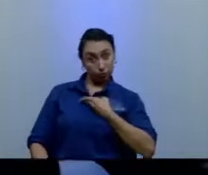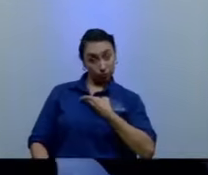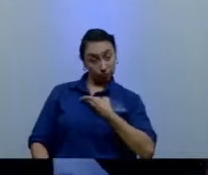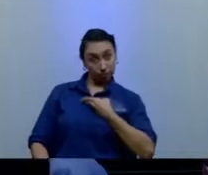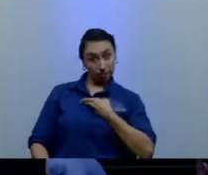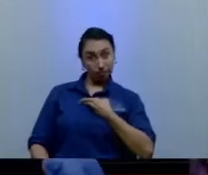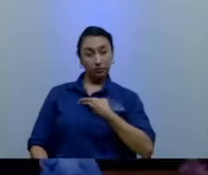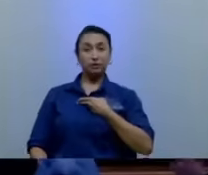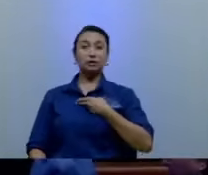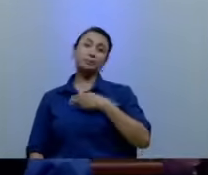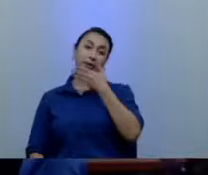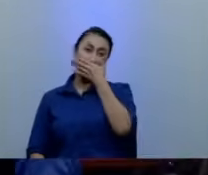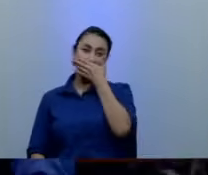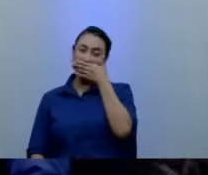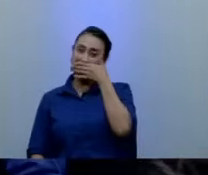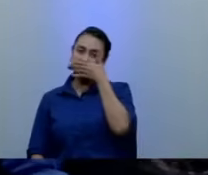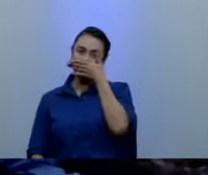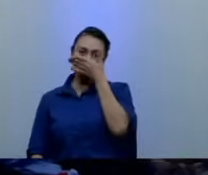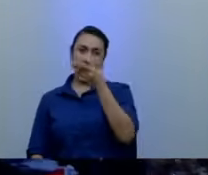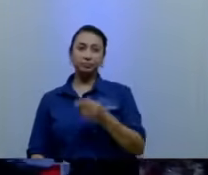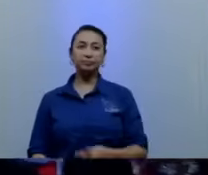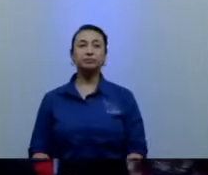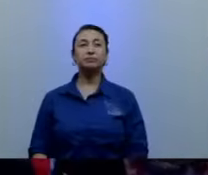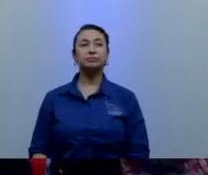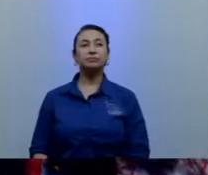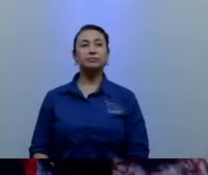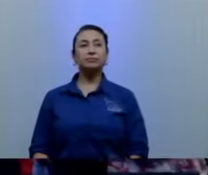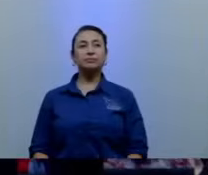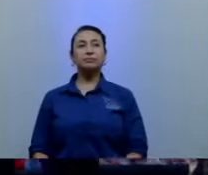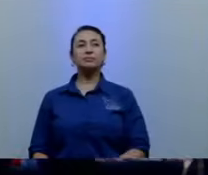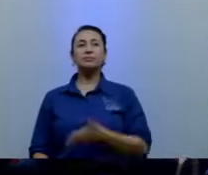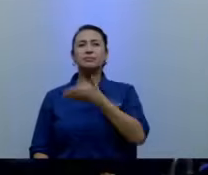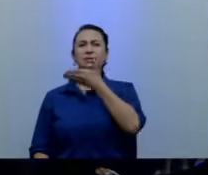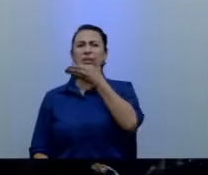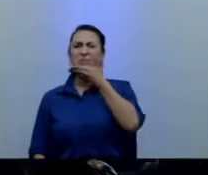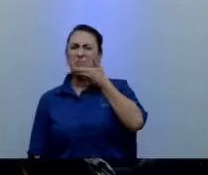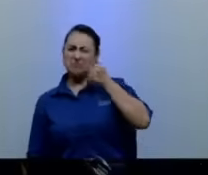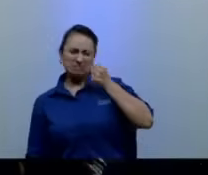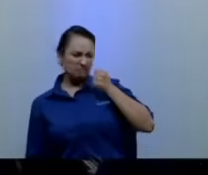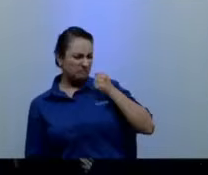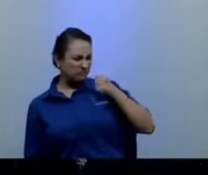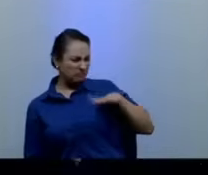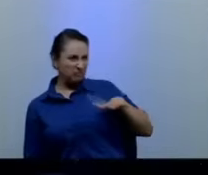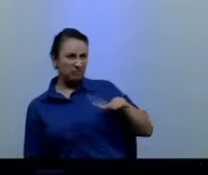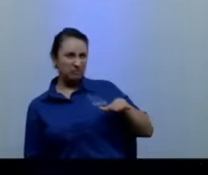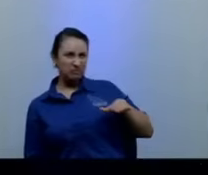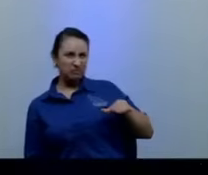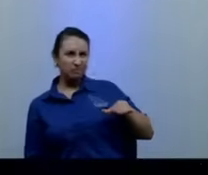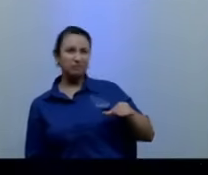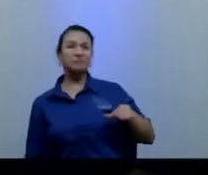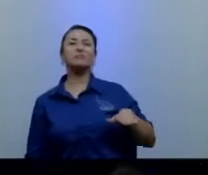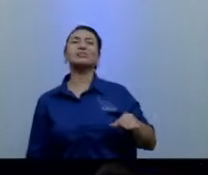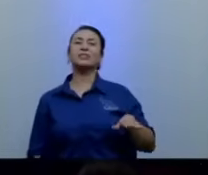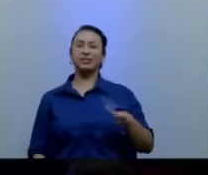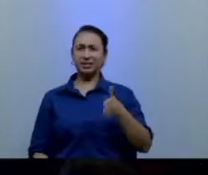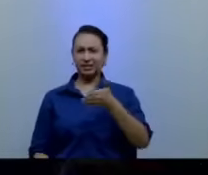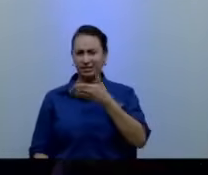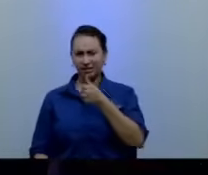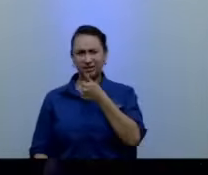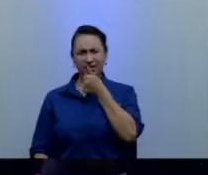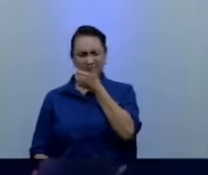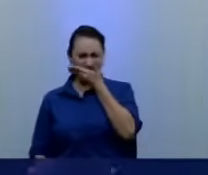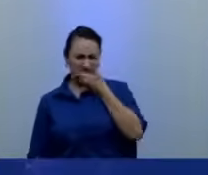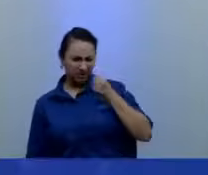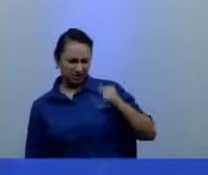Estuvimos hablando, no voy a hablar de todo eso, solo estoy haciendo un breve resumen para recordar de cómo